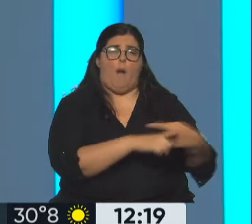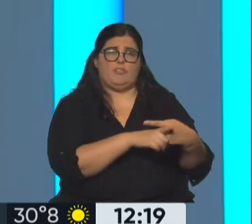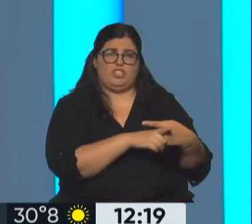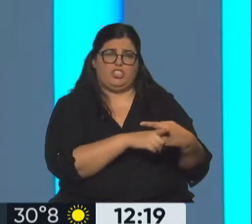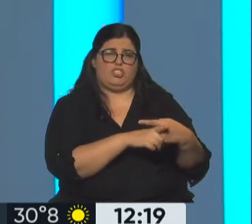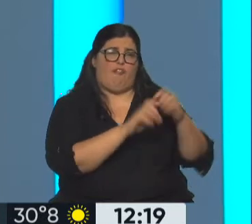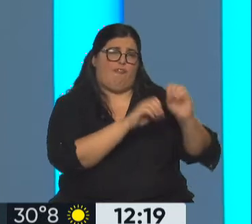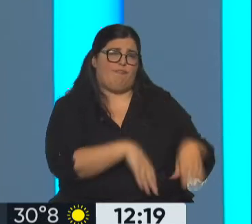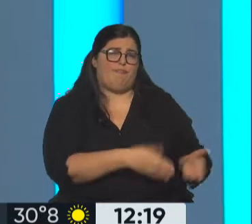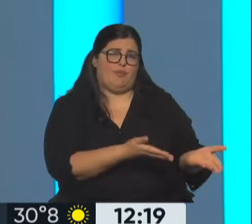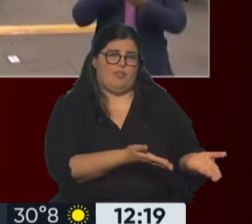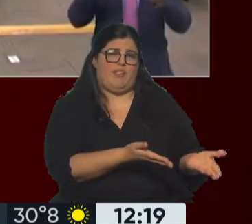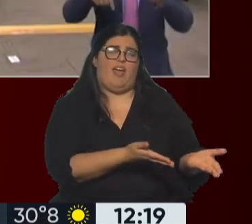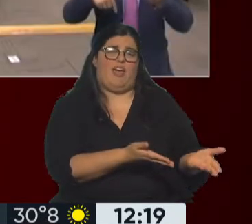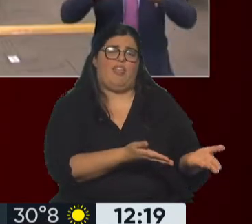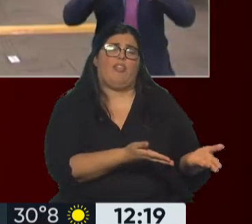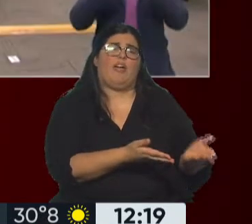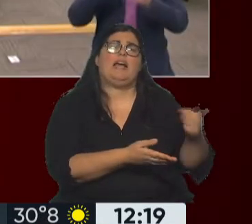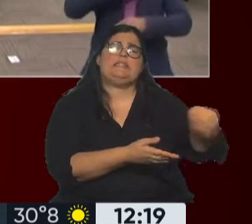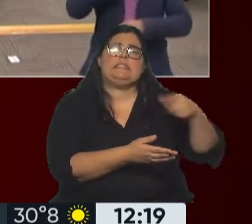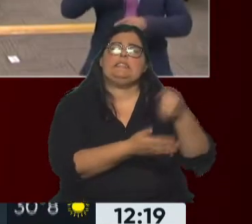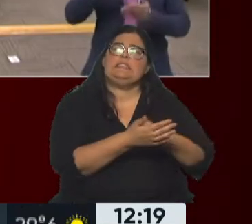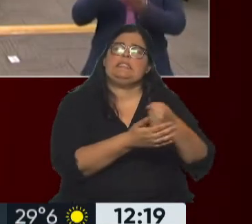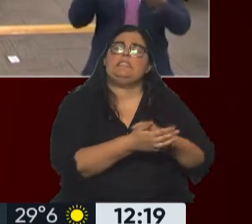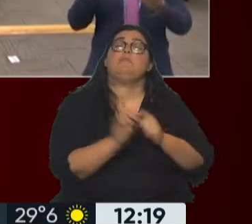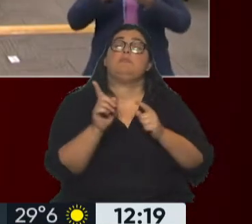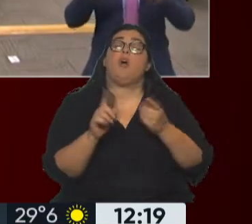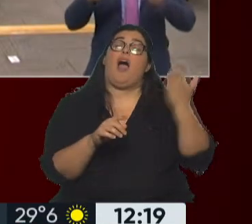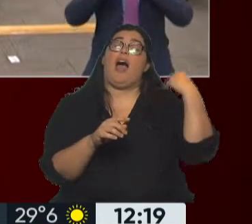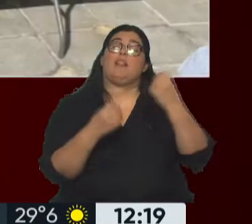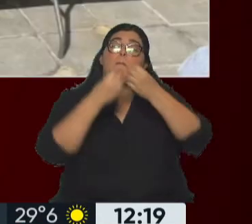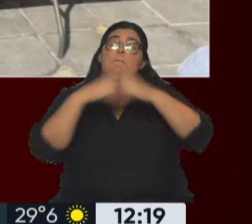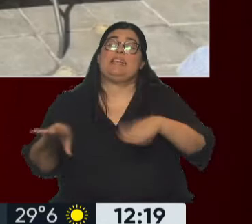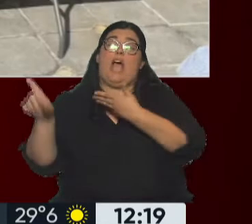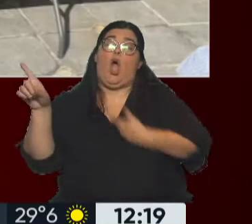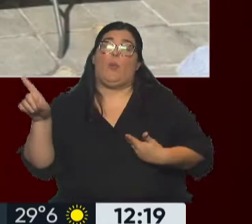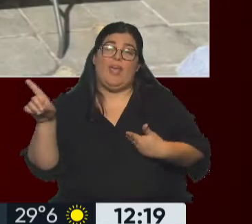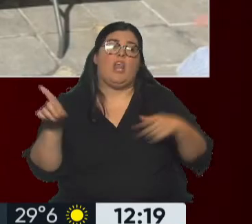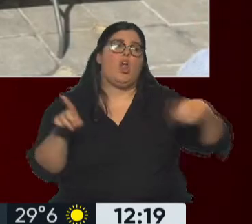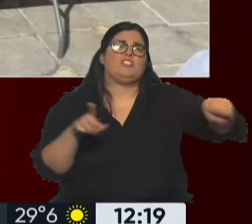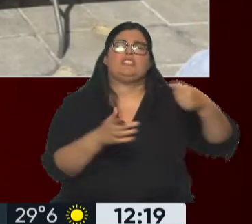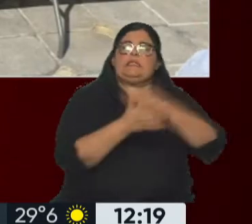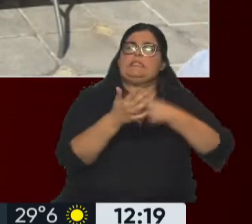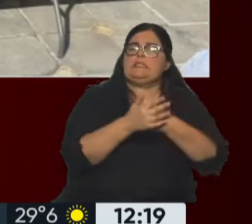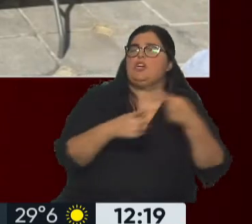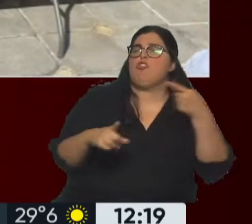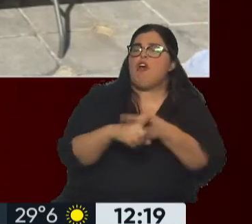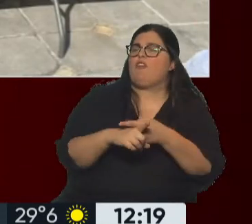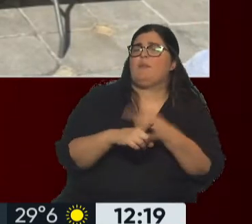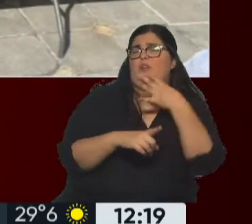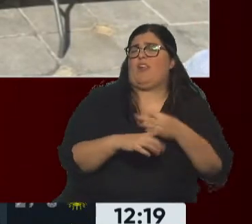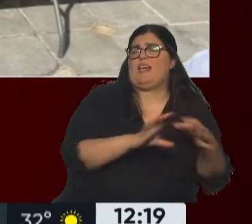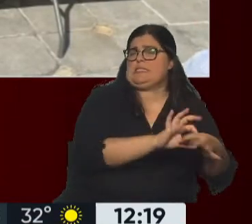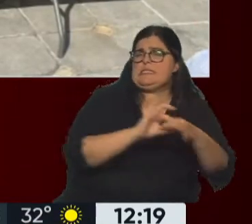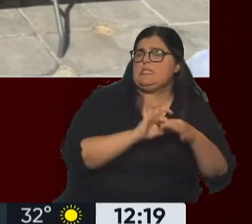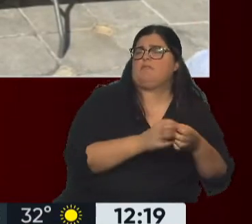bastante debilitada, desarticulada, que tuvo un intento al inicio del gobierno de AMLO y que no logró consolidarse de una manera